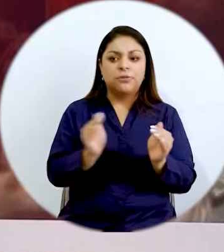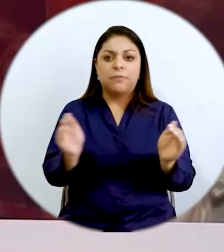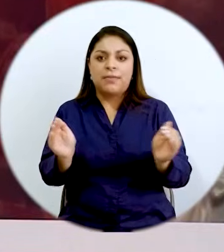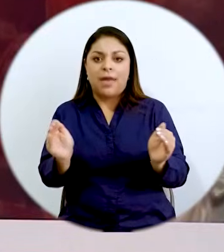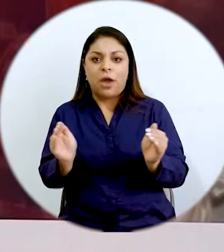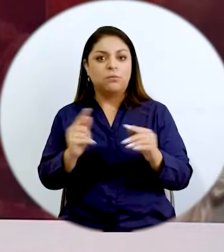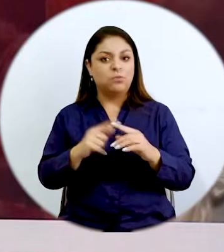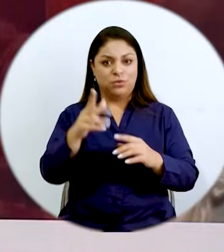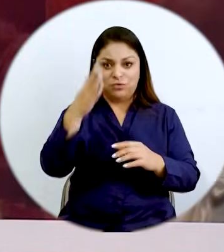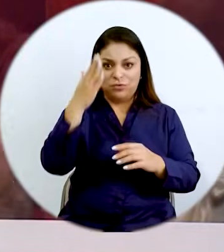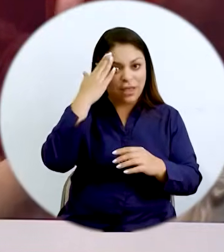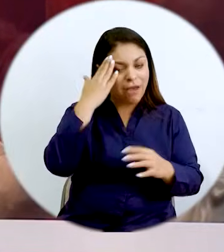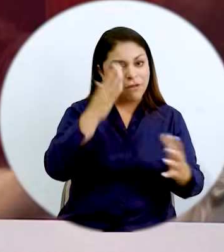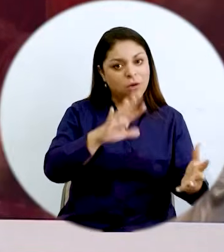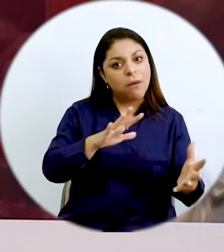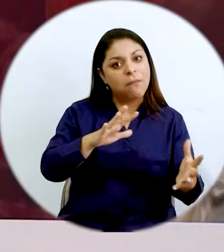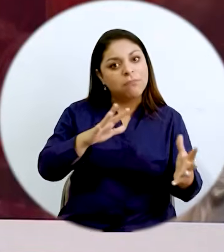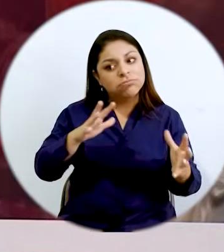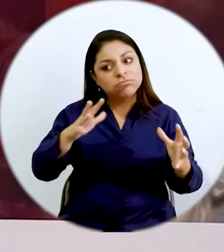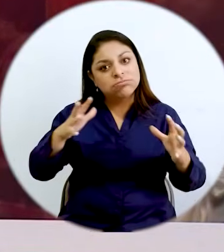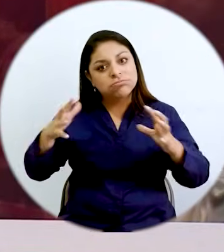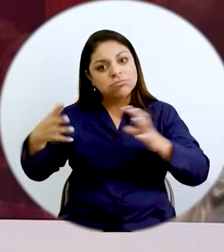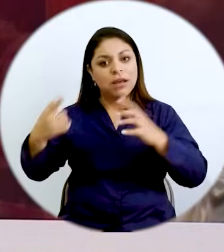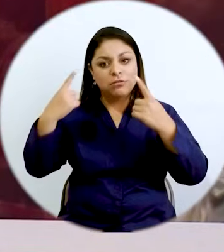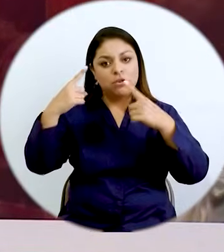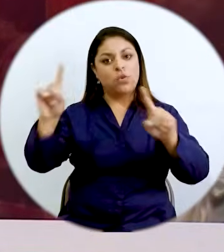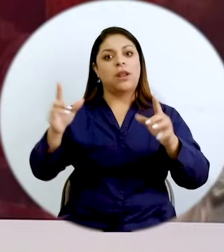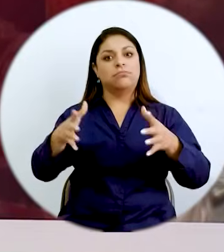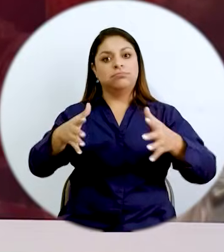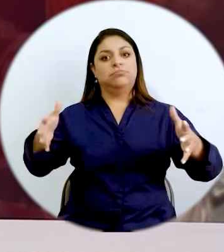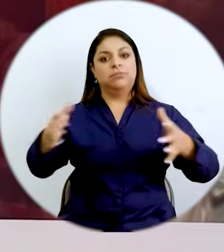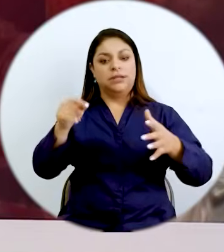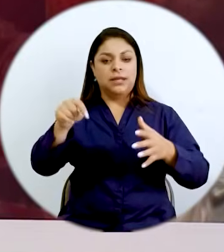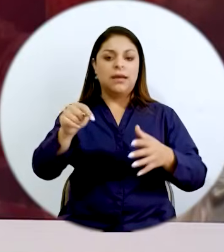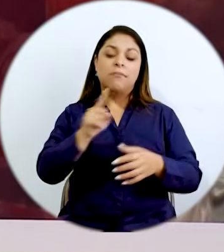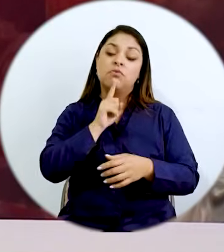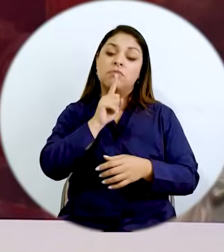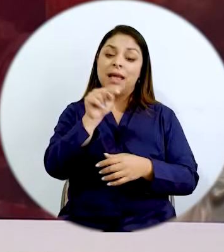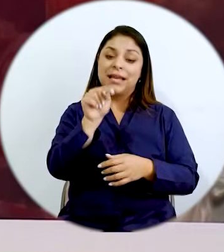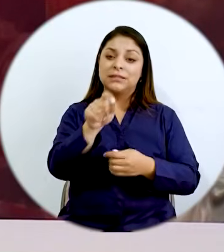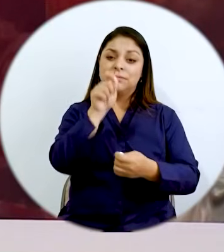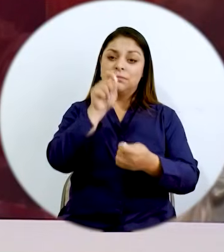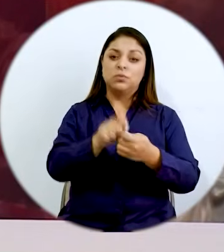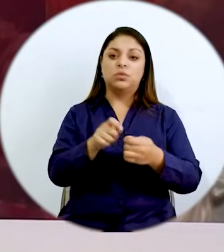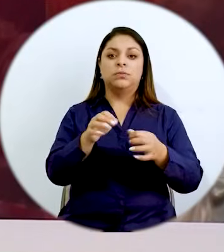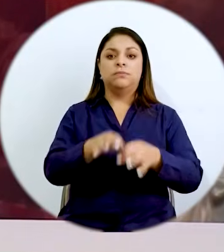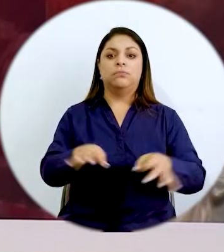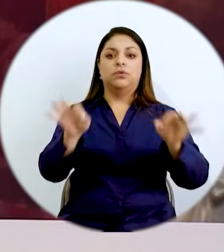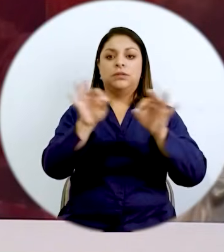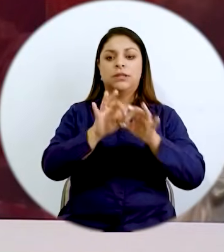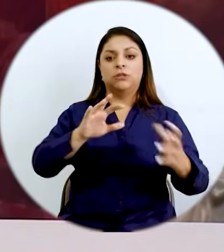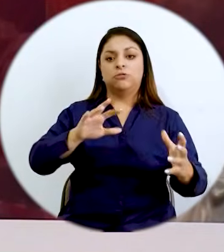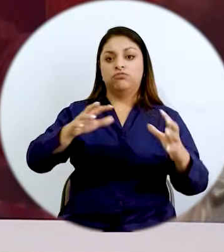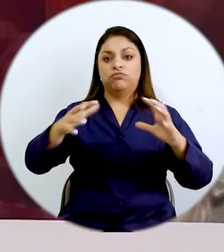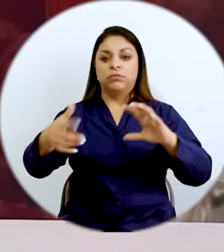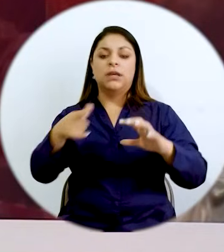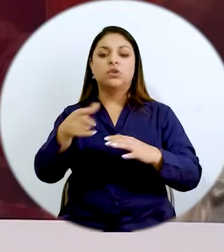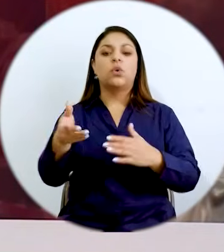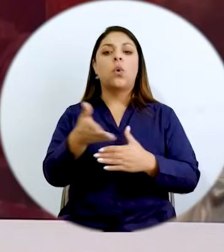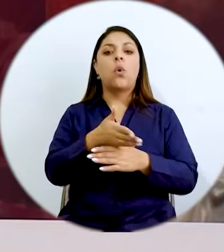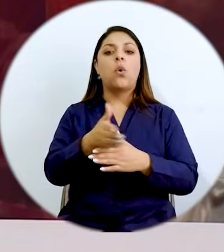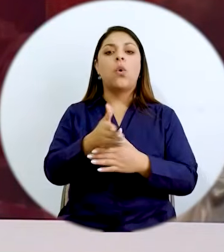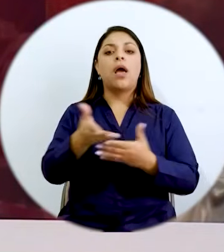veces no sabe toda la evolución que se tuvo que hacer para llegar ahí. Pero el punto importante de la evolución fue también con los colaboradores de